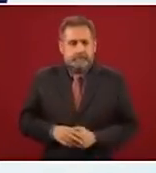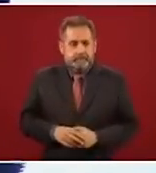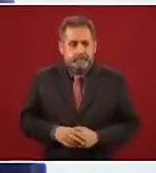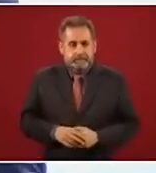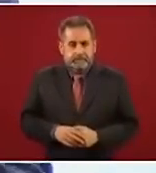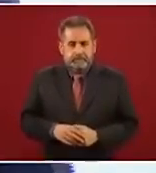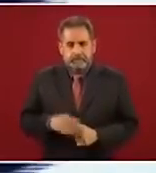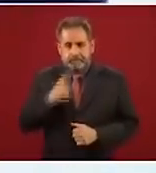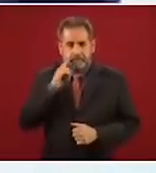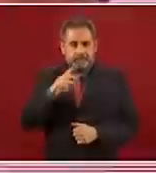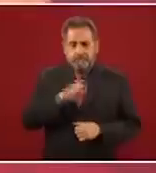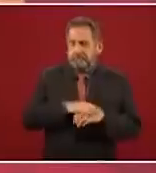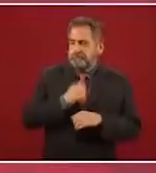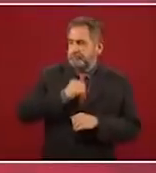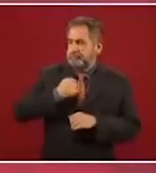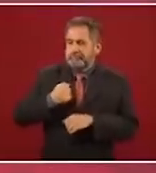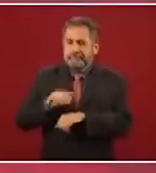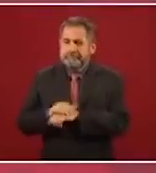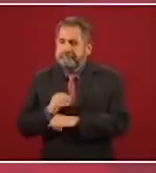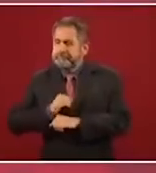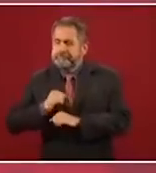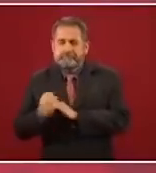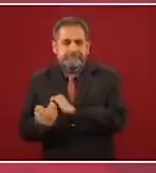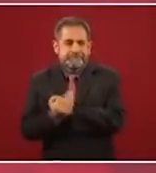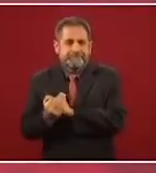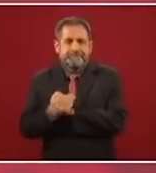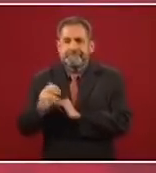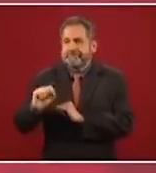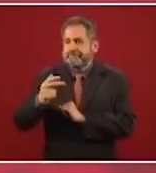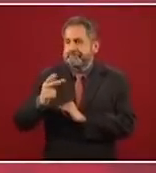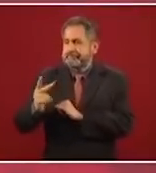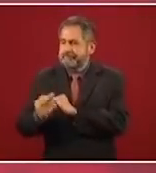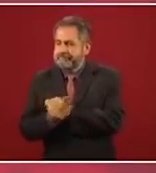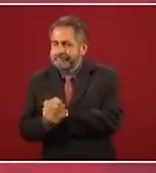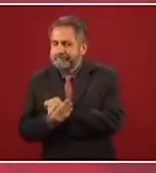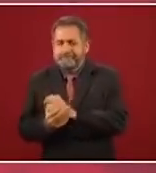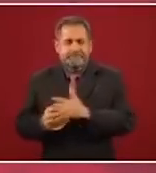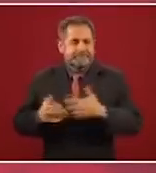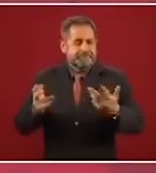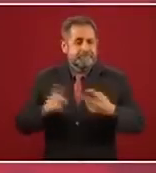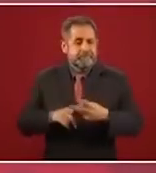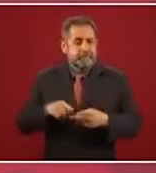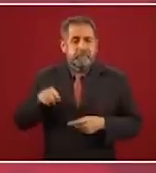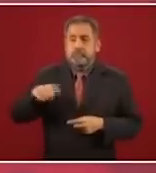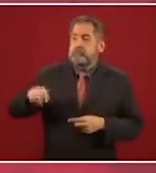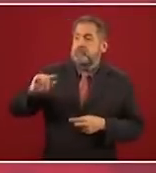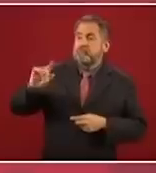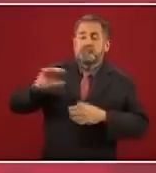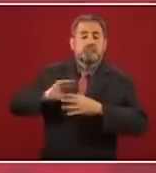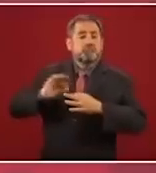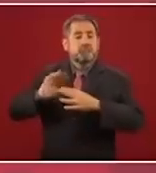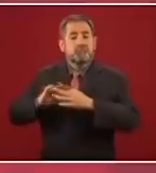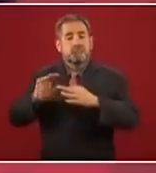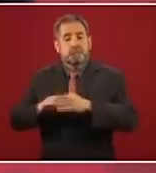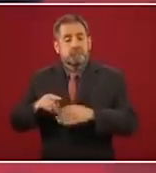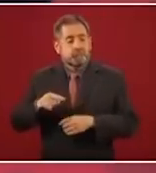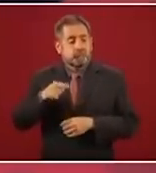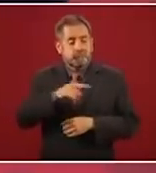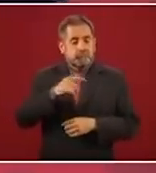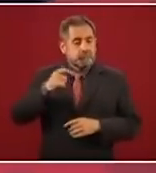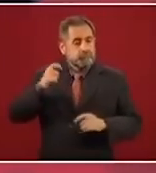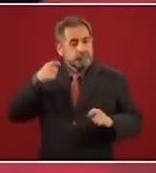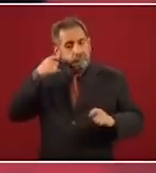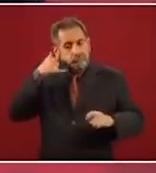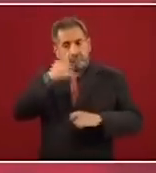los que tenían agarraderas en Hacienda. Hablaban los funcionarios de Hacienda a los